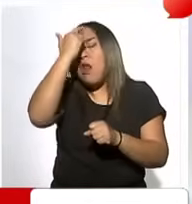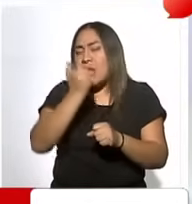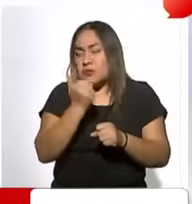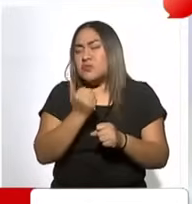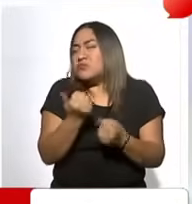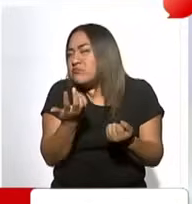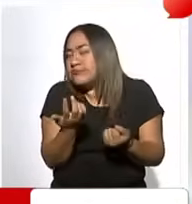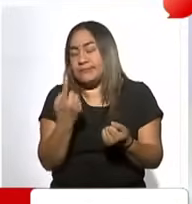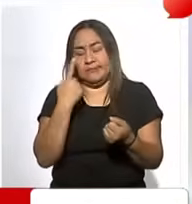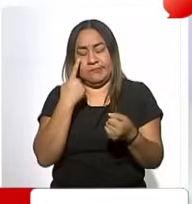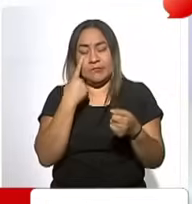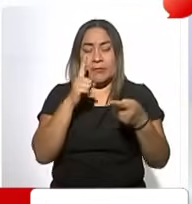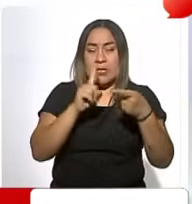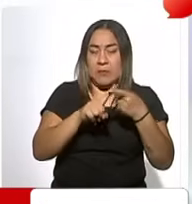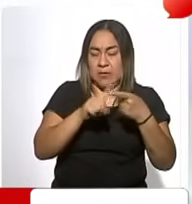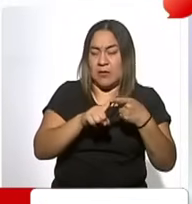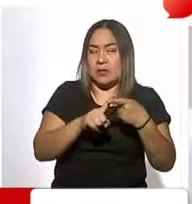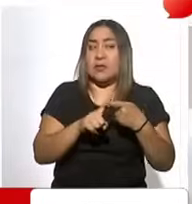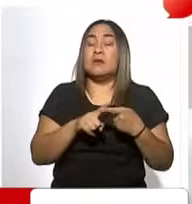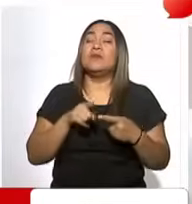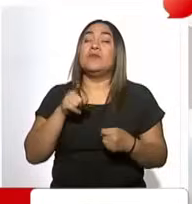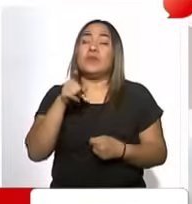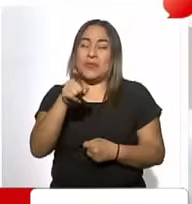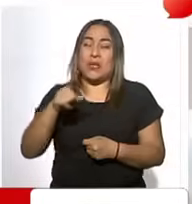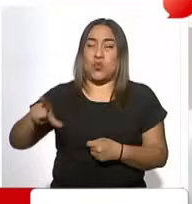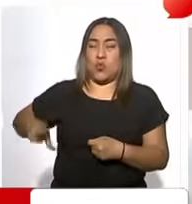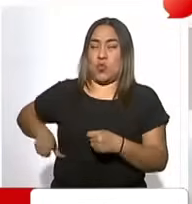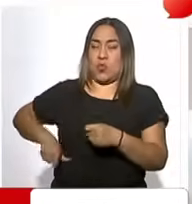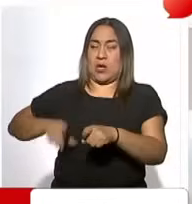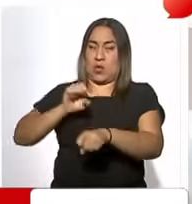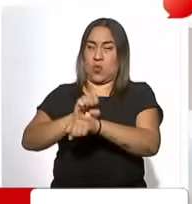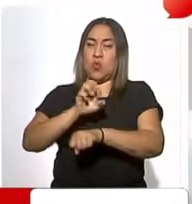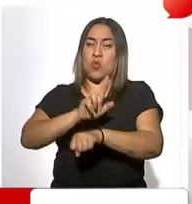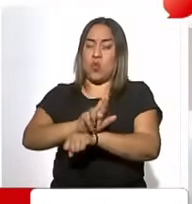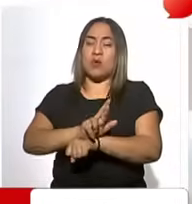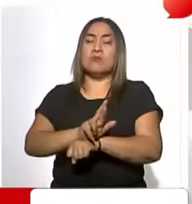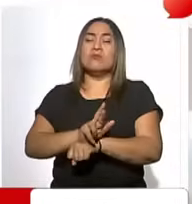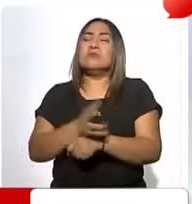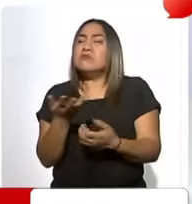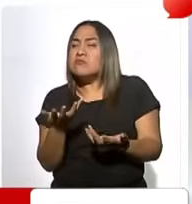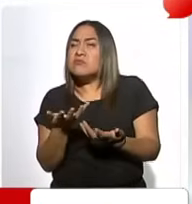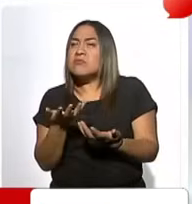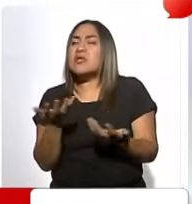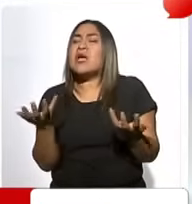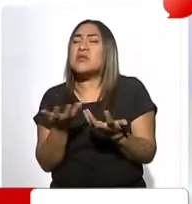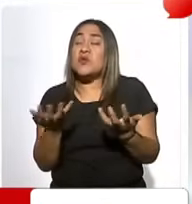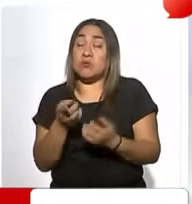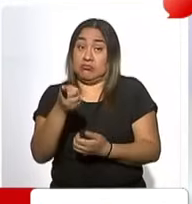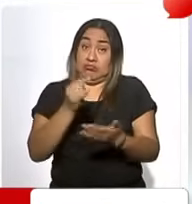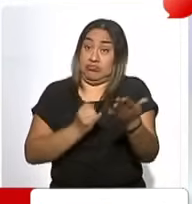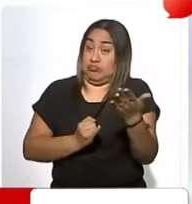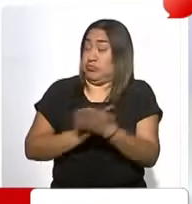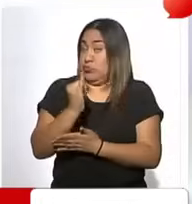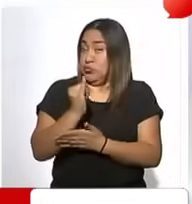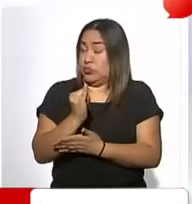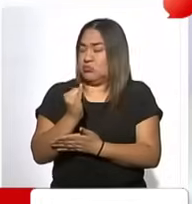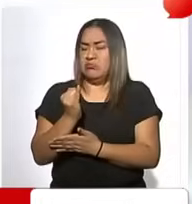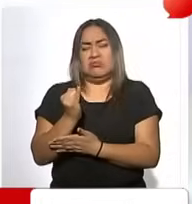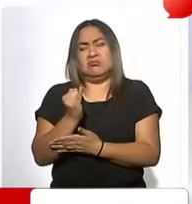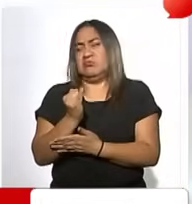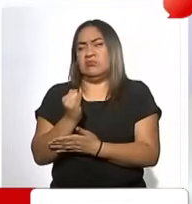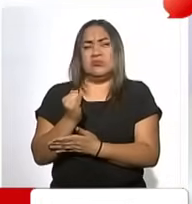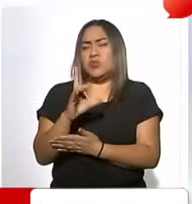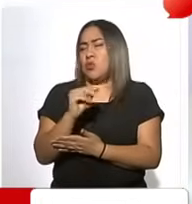primera el cogobierno en Ecuador lo realiza el departamento de estado por lo tanto una decisión de este nivel jamás